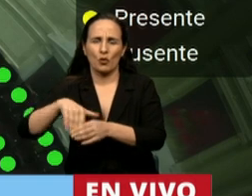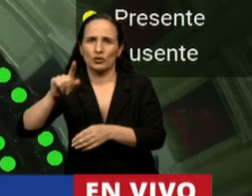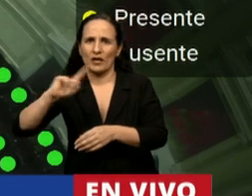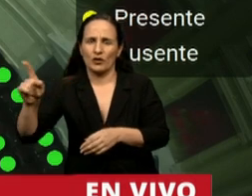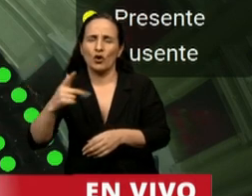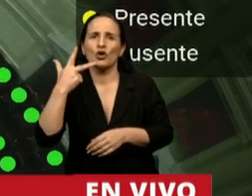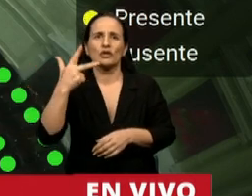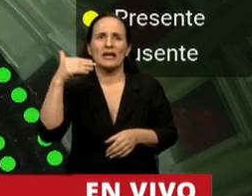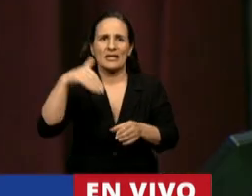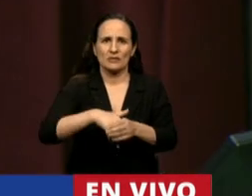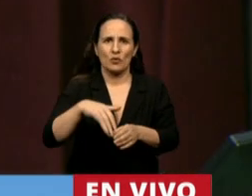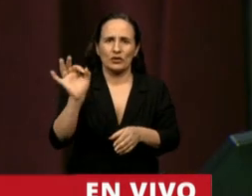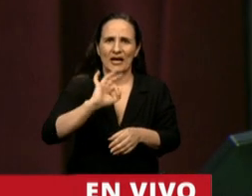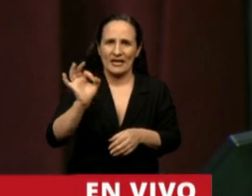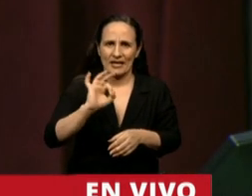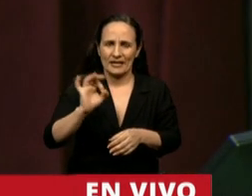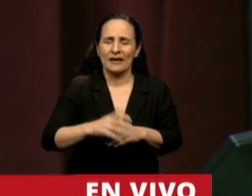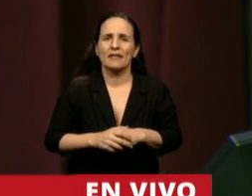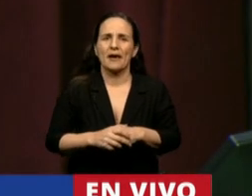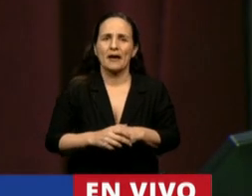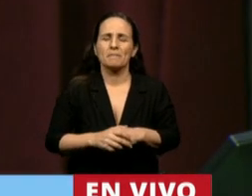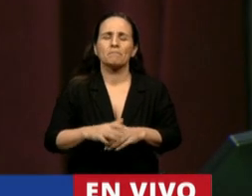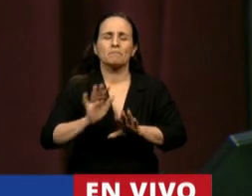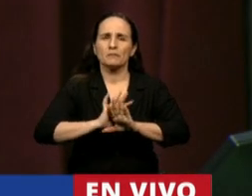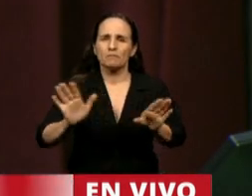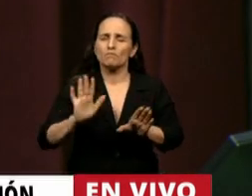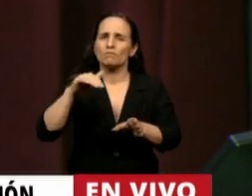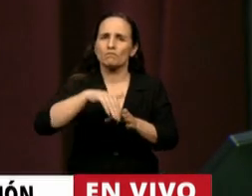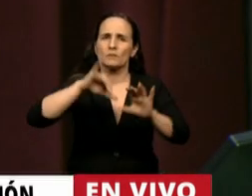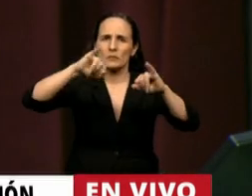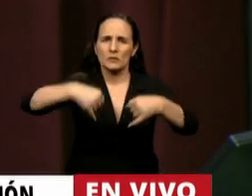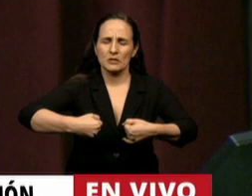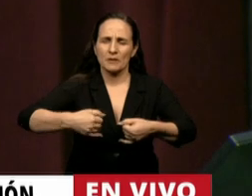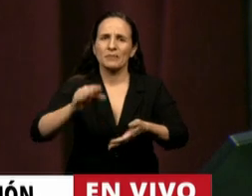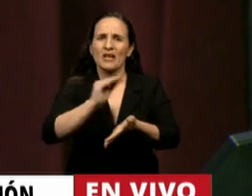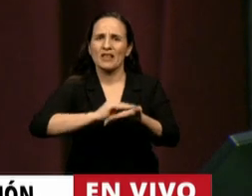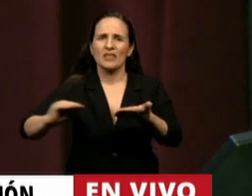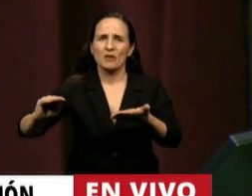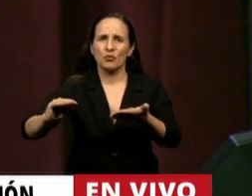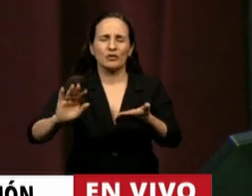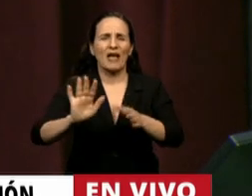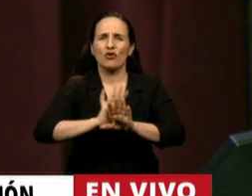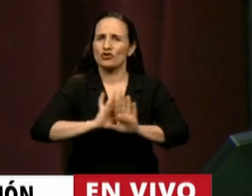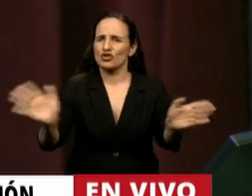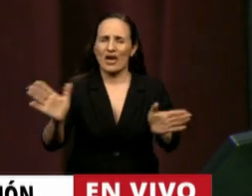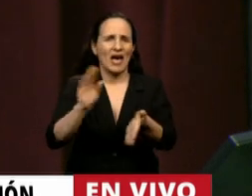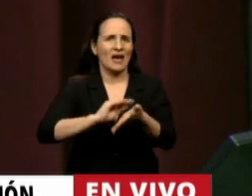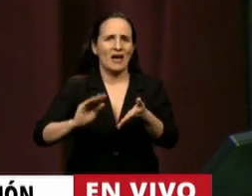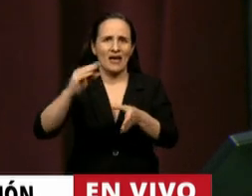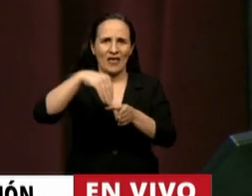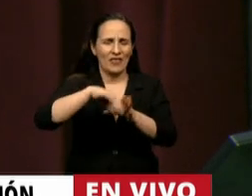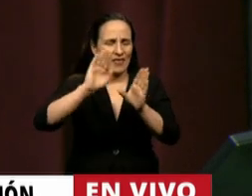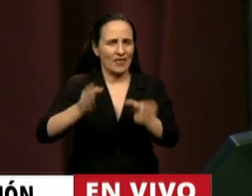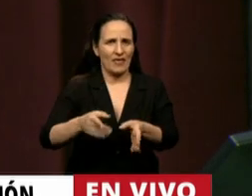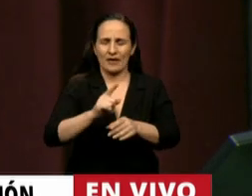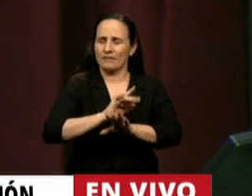tres abstenciones afirmativo el diputado ha dejado de pertenecer a este